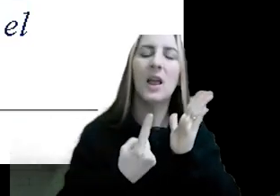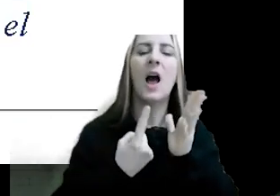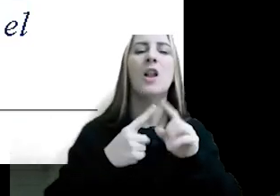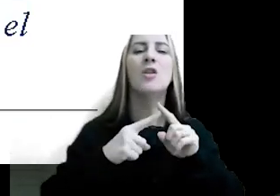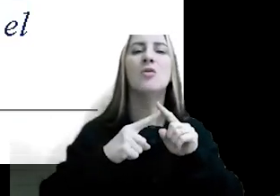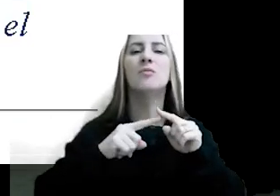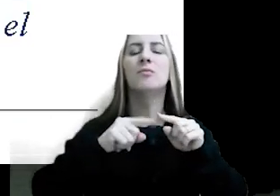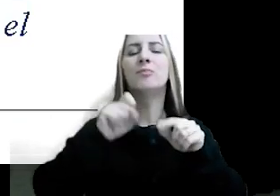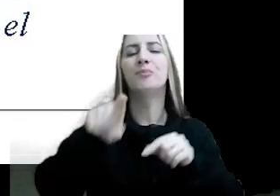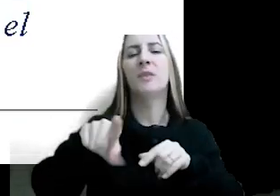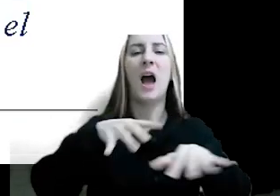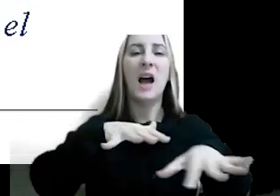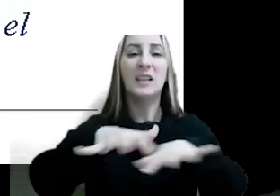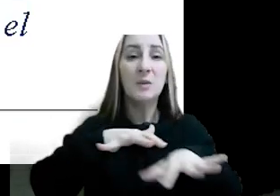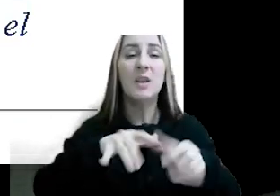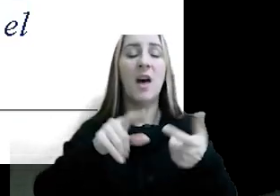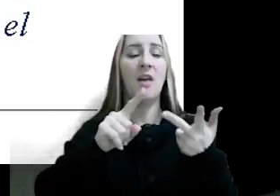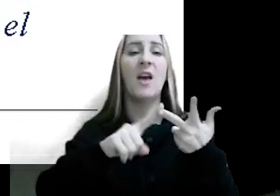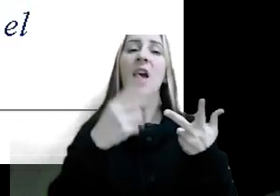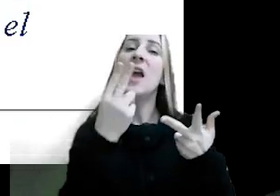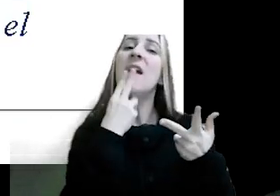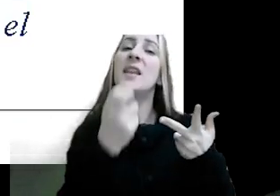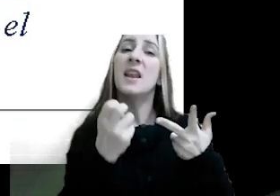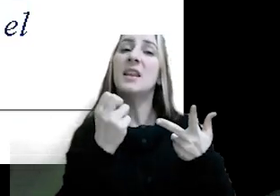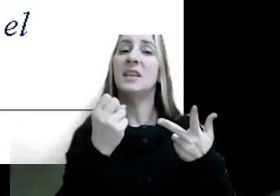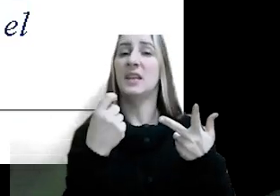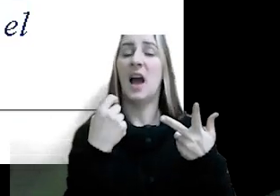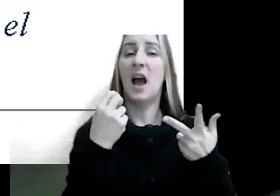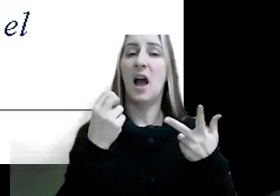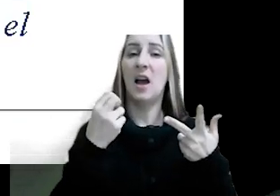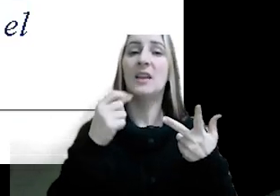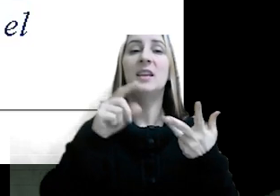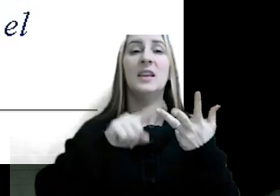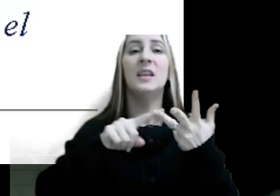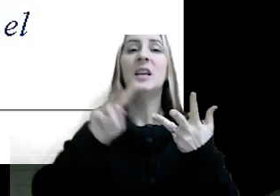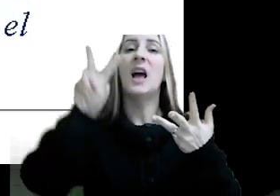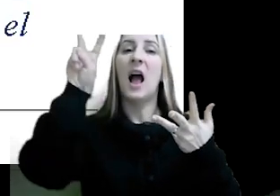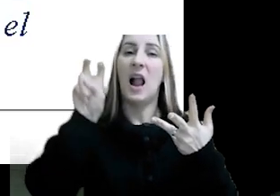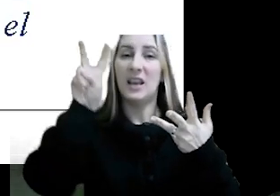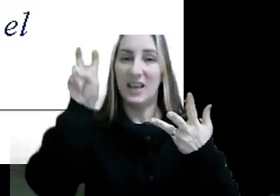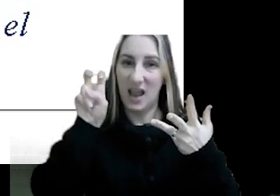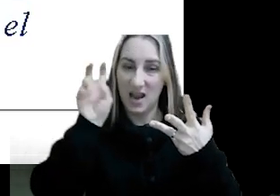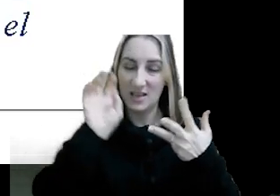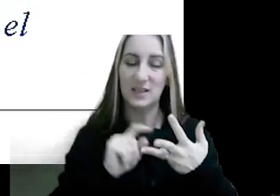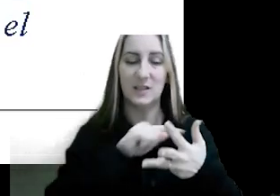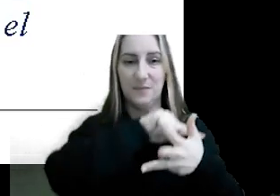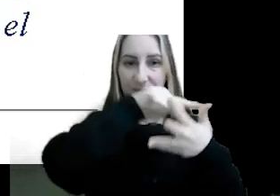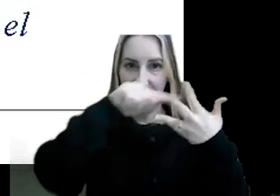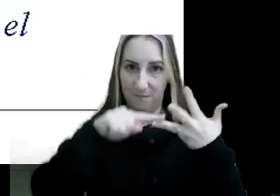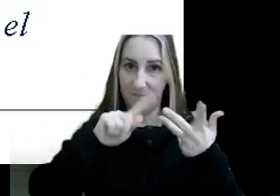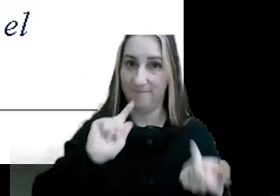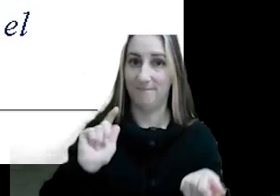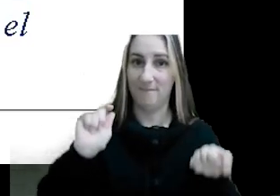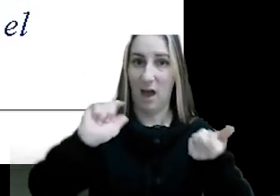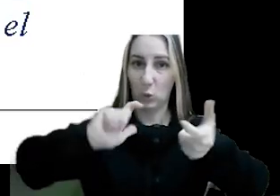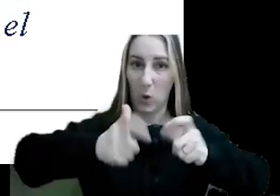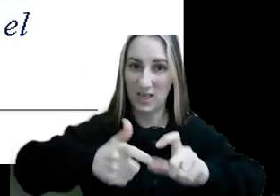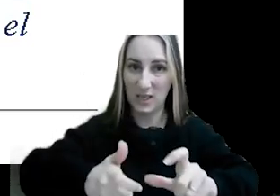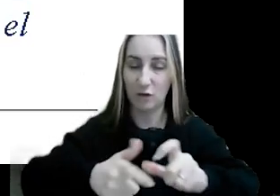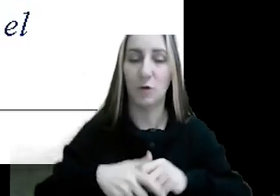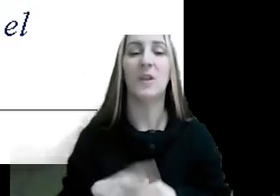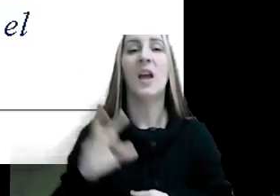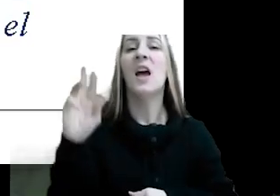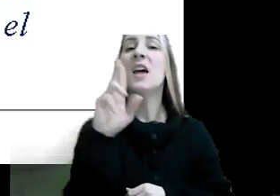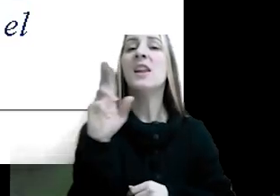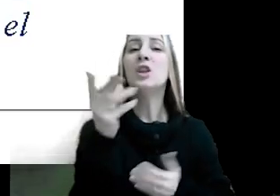actividad, energía eléctrica consumida y alquileres devengados. Ahora, en esta resolución